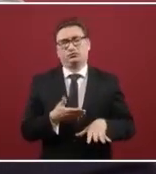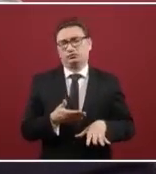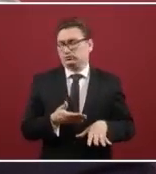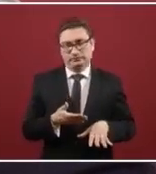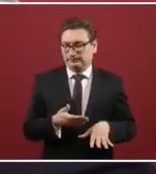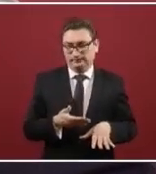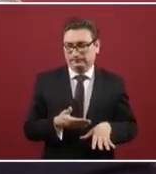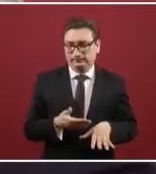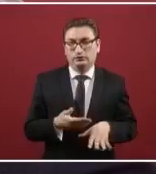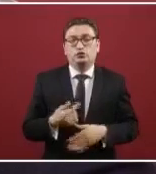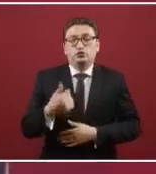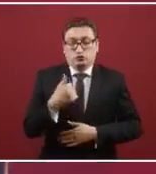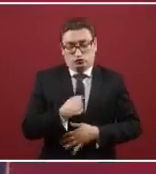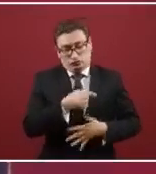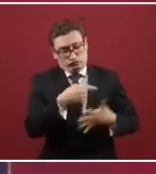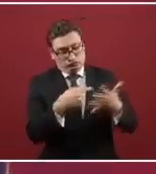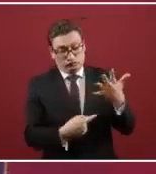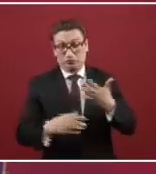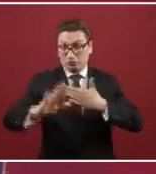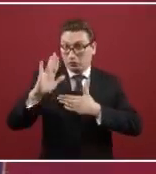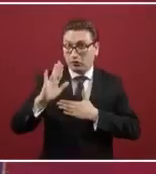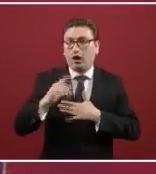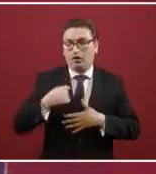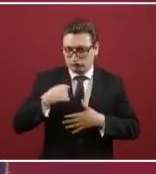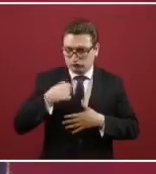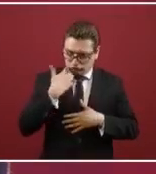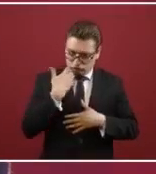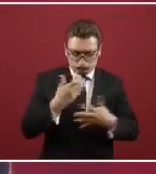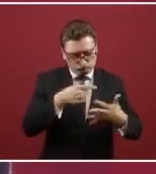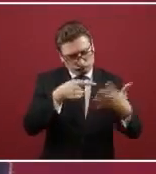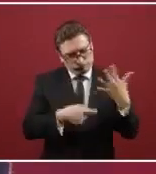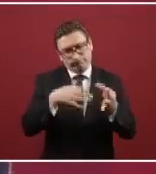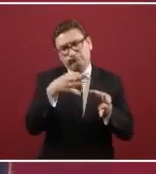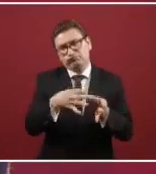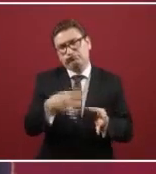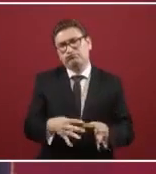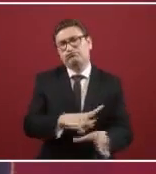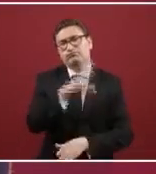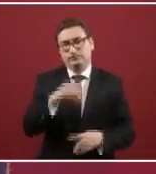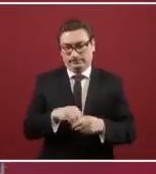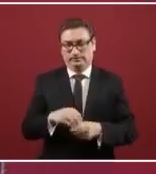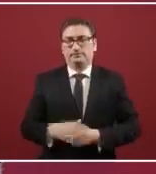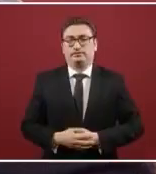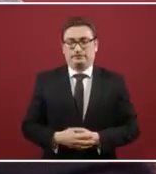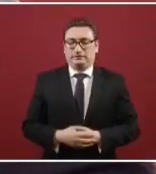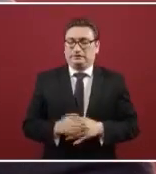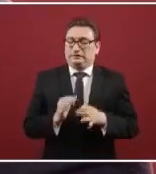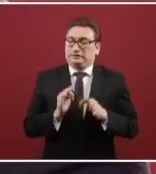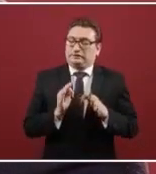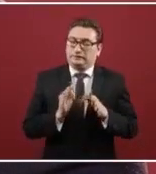un solo compromiso sin cumplir. Y esto es